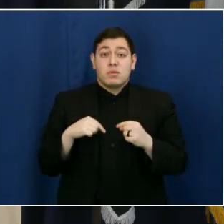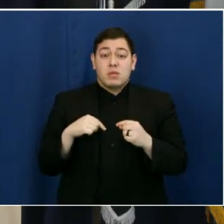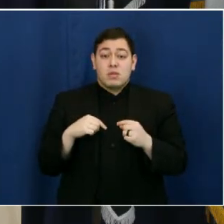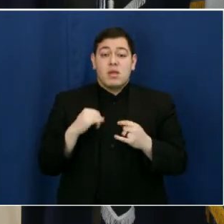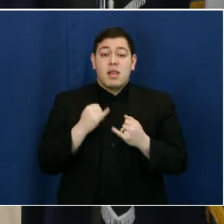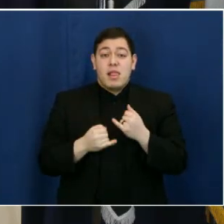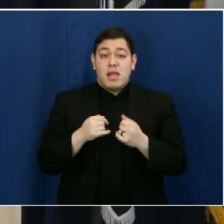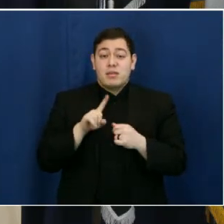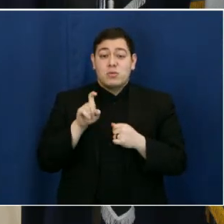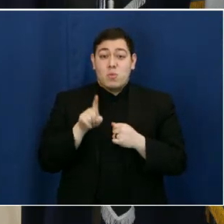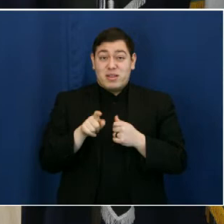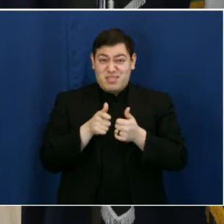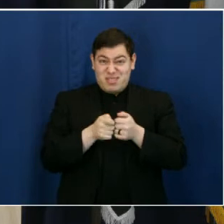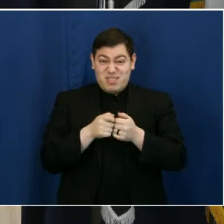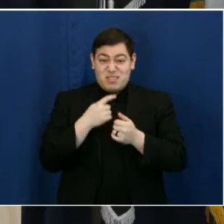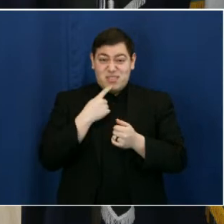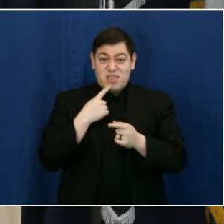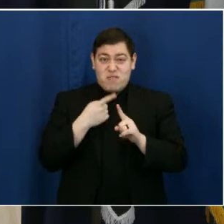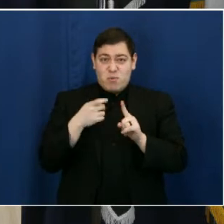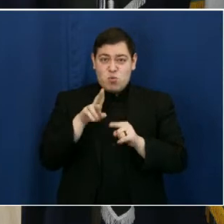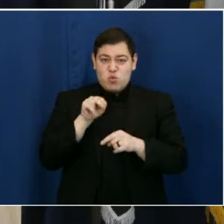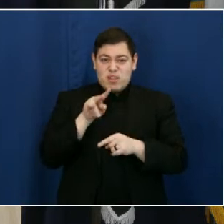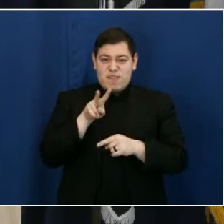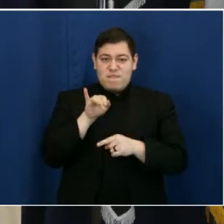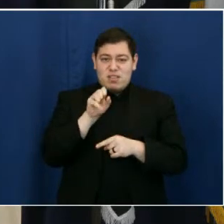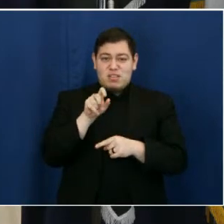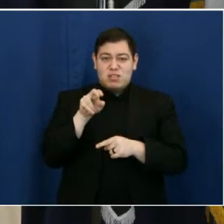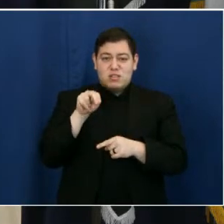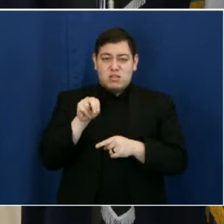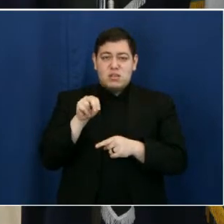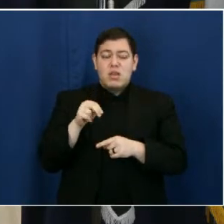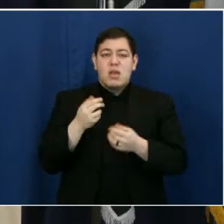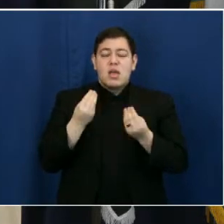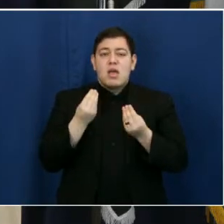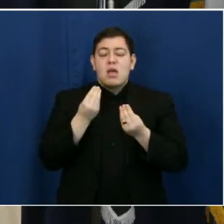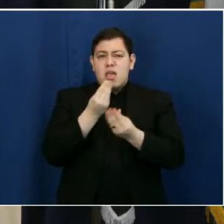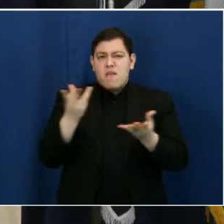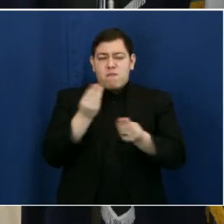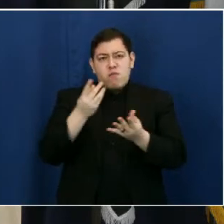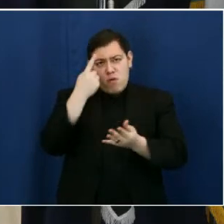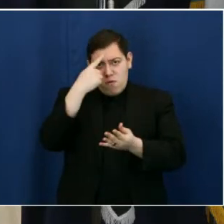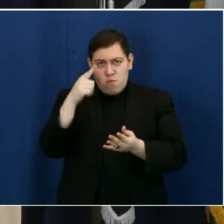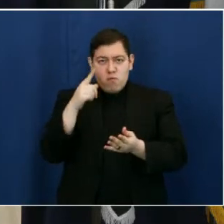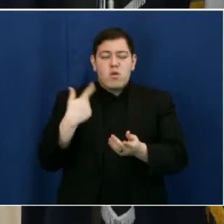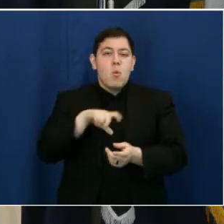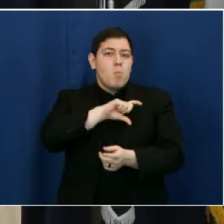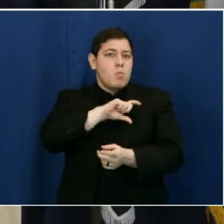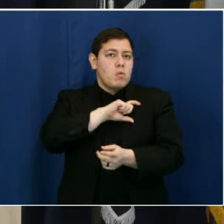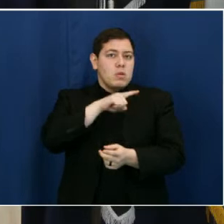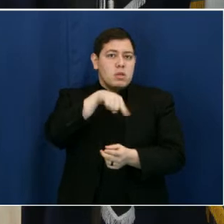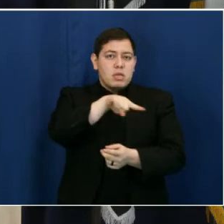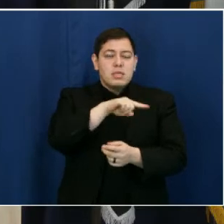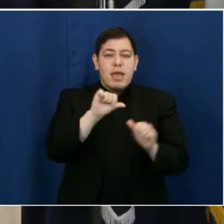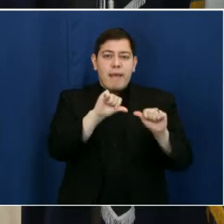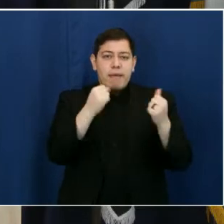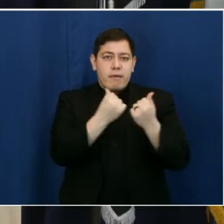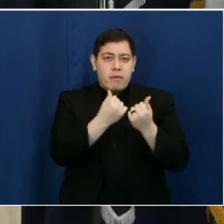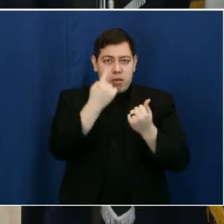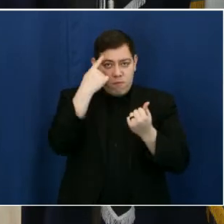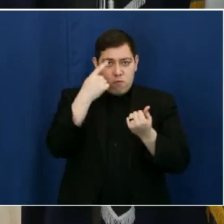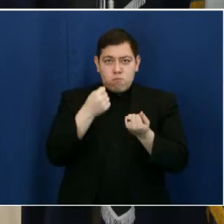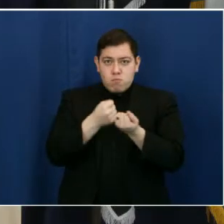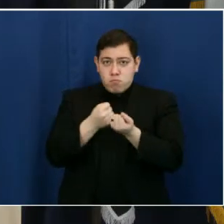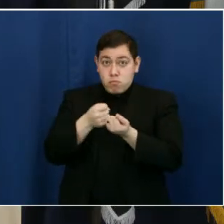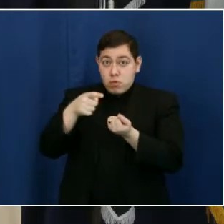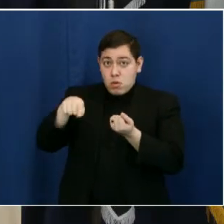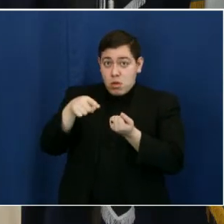with Univision. Can you please provide details about the information being shared with local police agencies, specifically the address of COVID patients? How